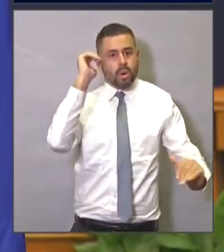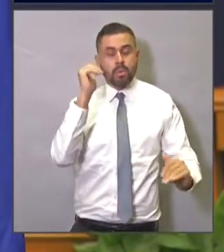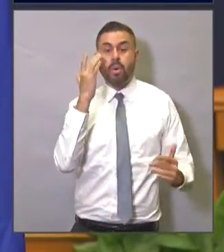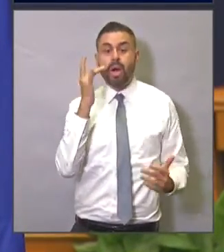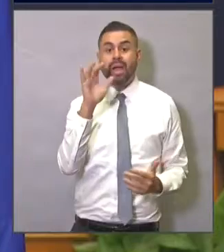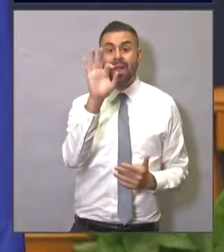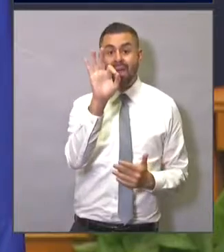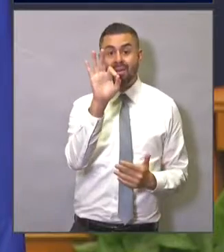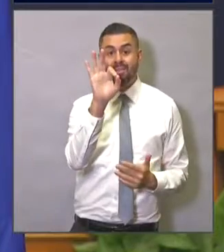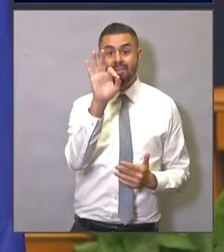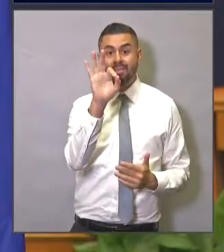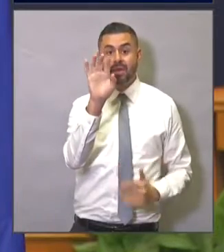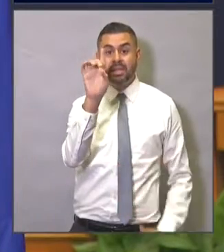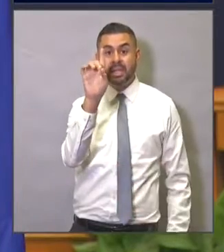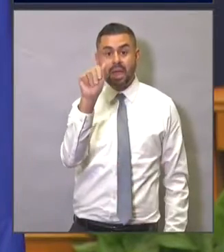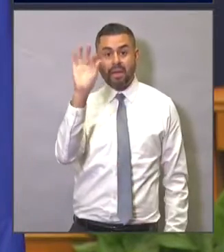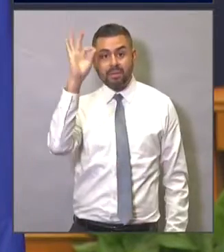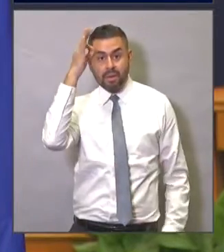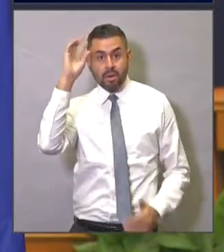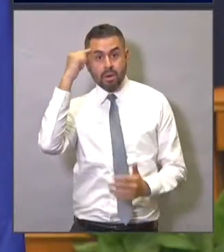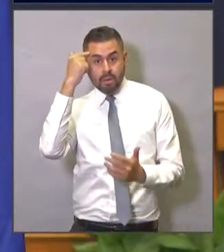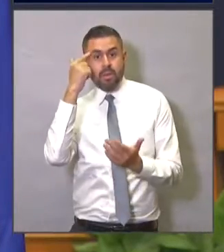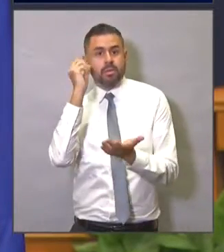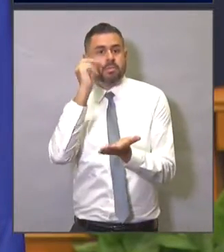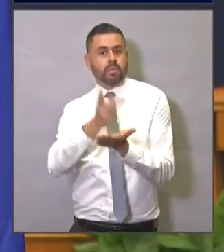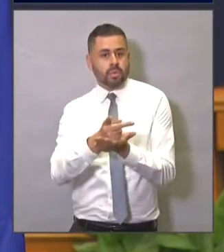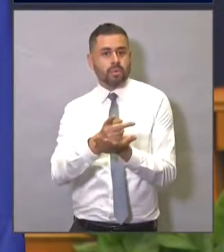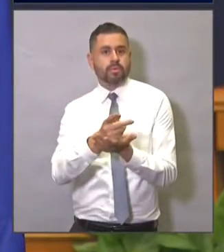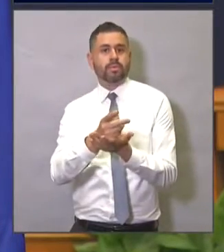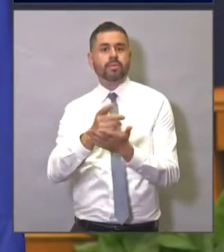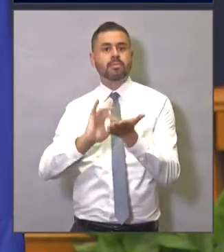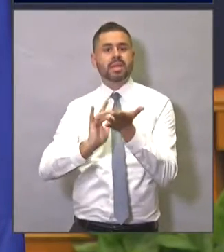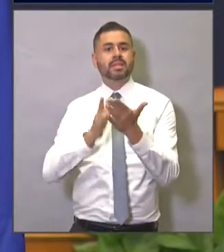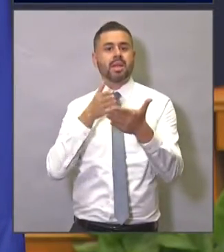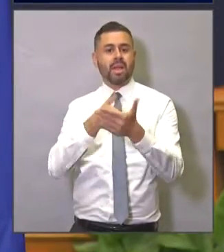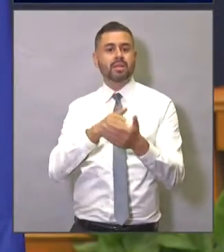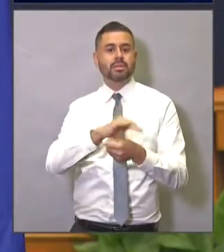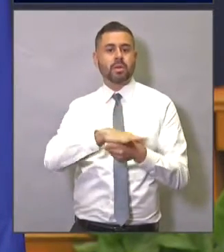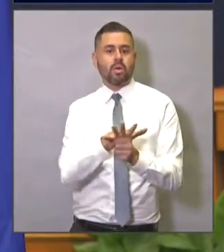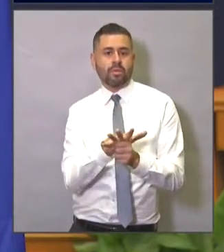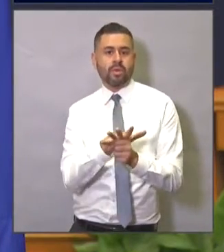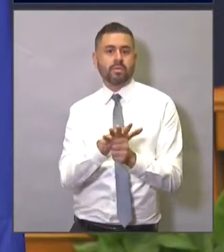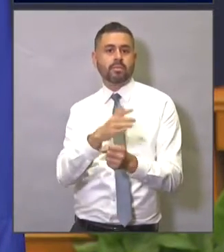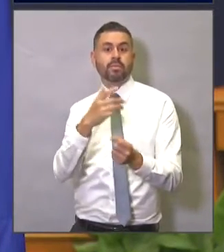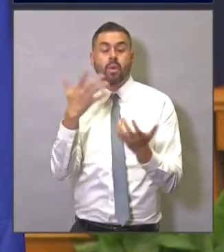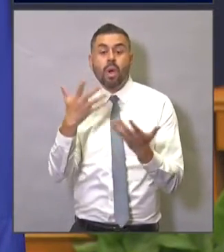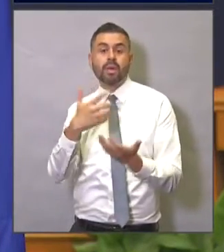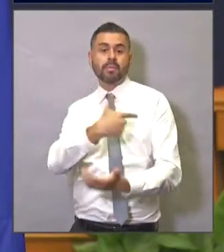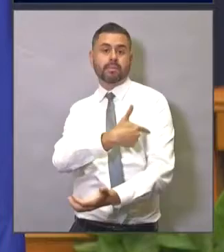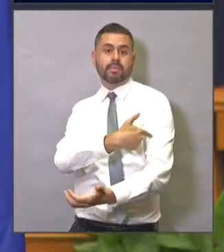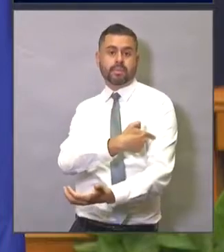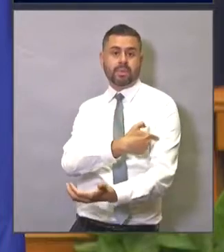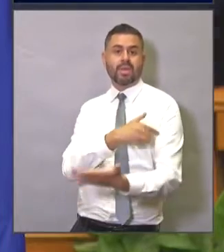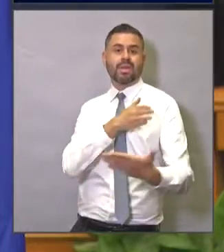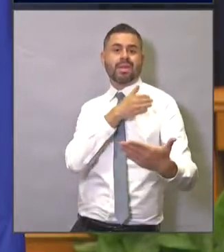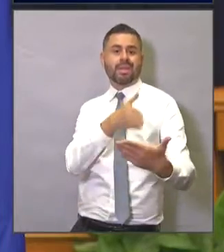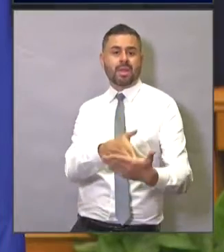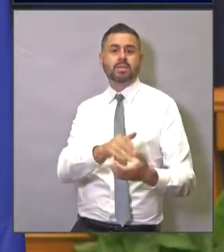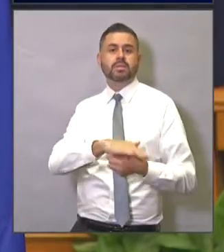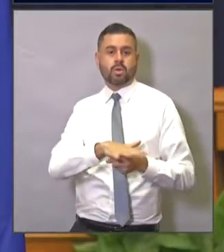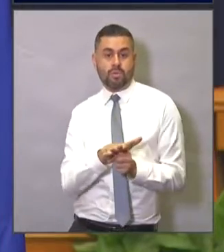FDA sobre la vacuna COVID-19. Esperamos que las vacunas lleguen pronto al Condado de Los